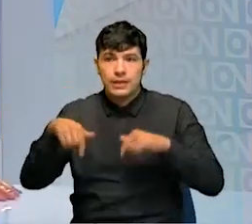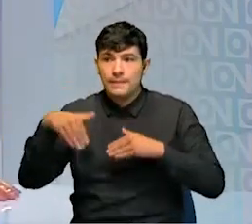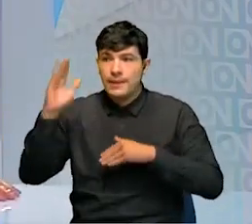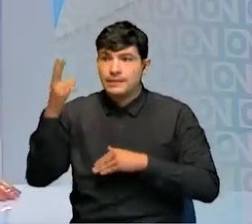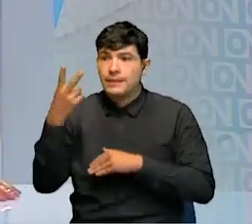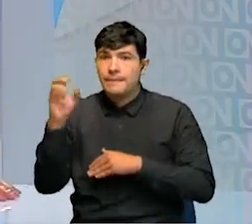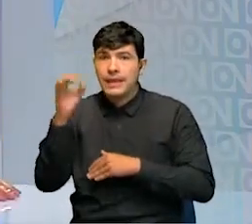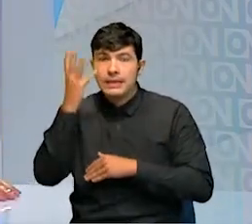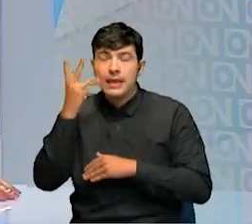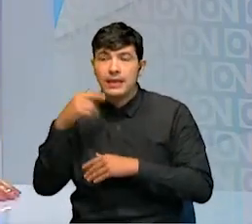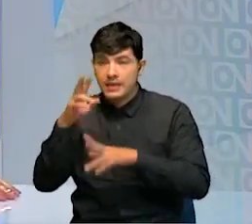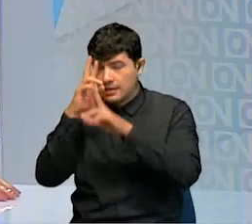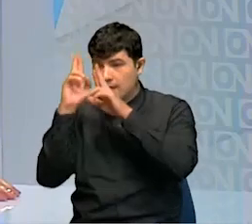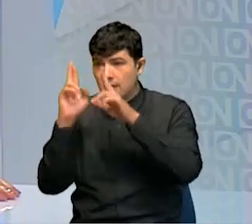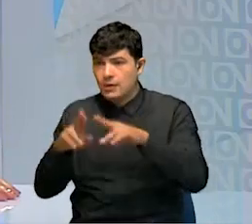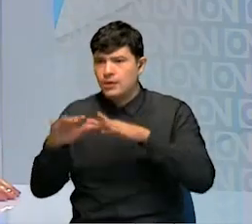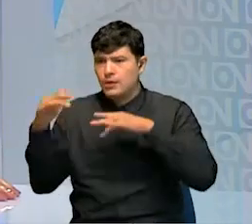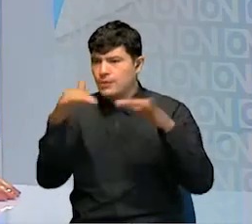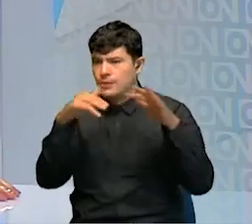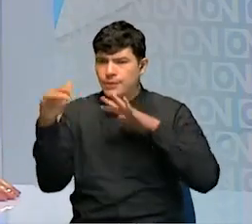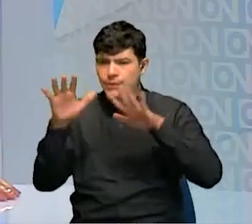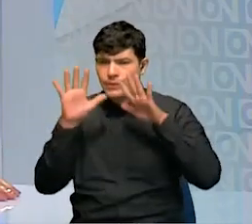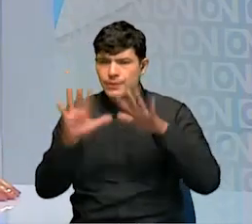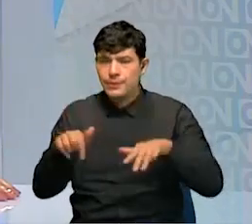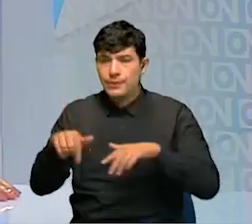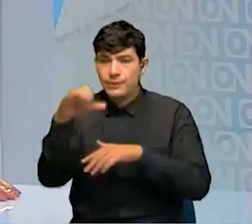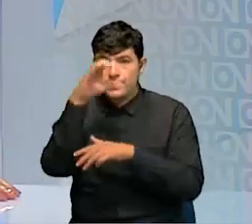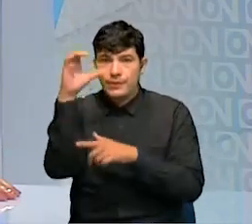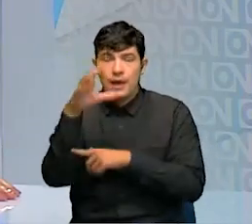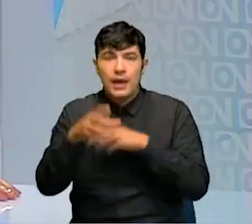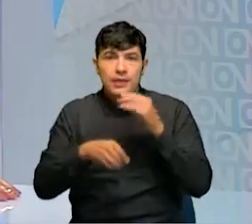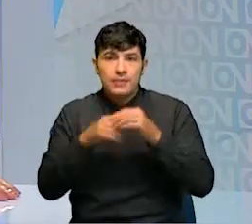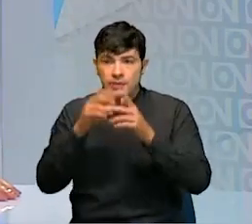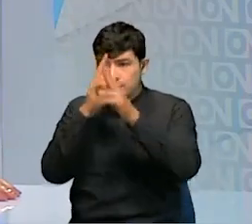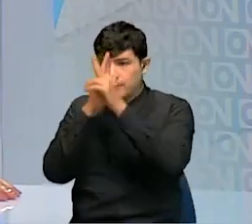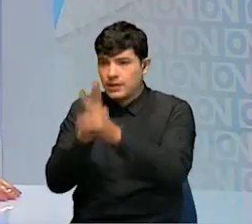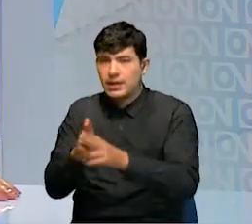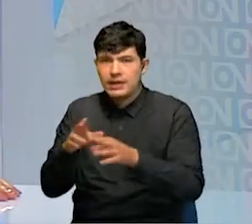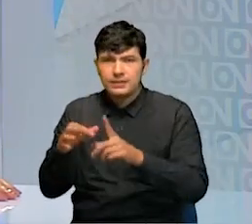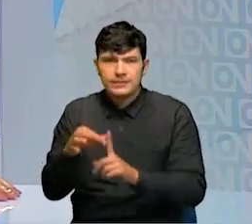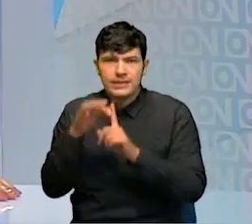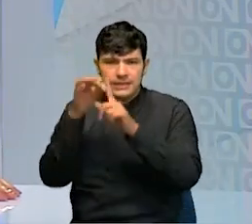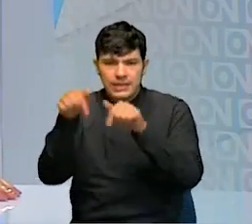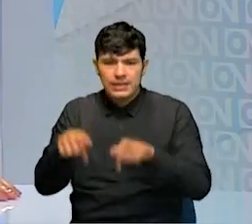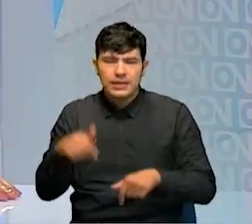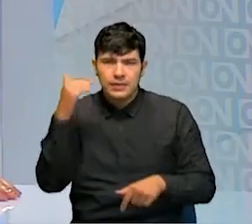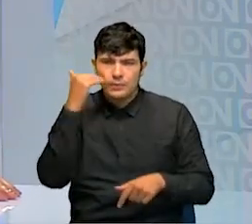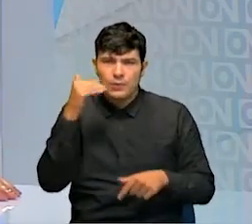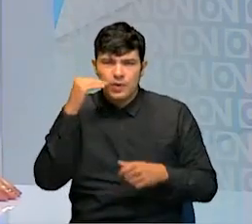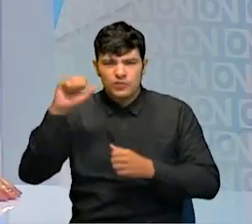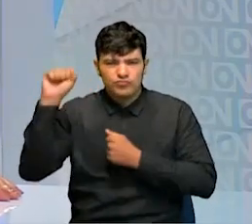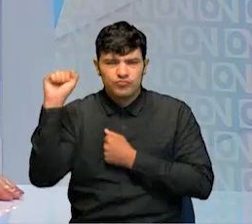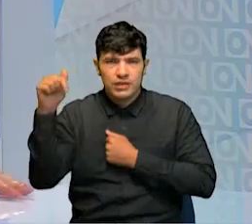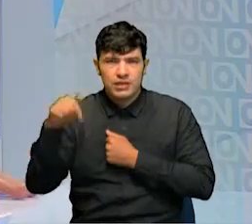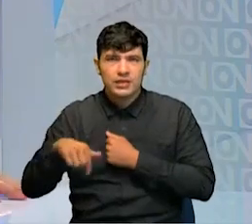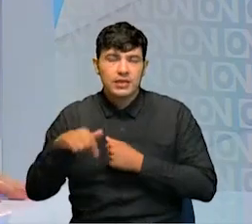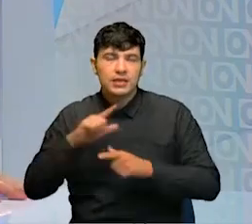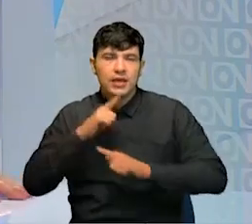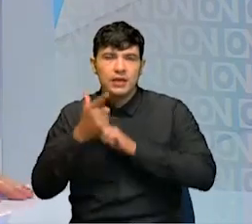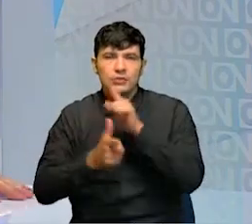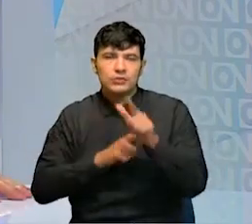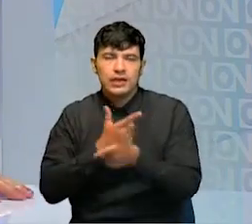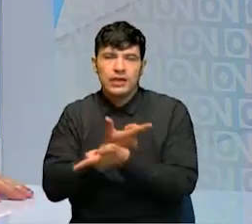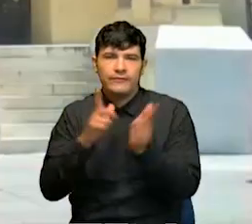se conmemorarán las batallas de emancipación de Colombia y se rendirá un homenaje especial a las mujeres heroínas de la gesta